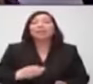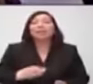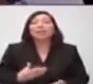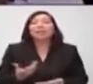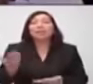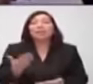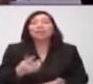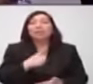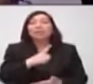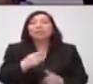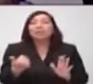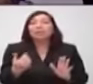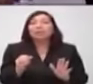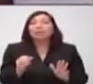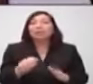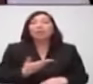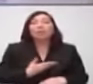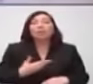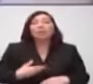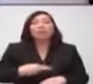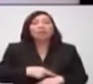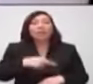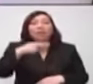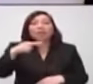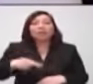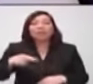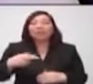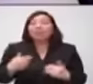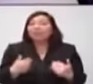recibe 160, el gobierno regional,